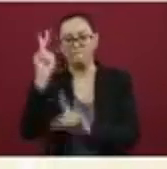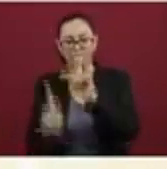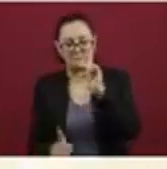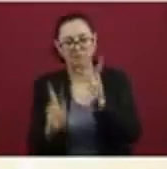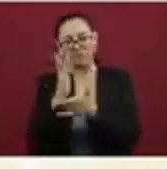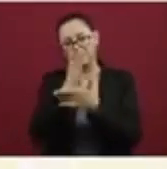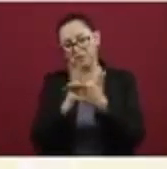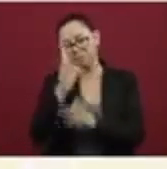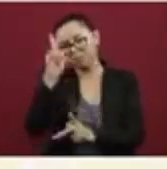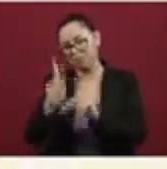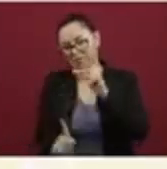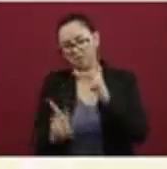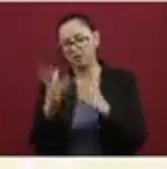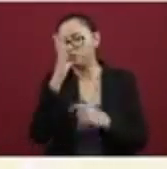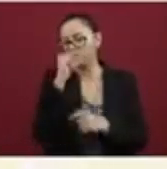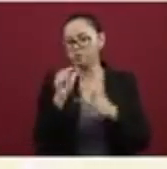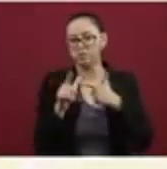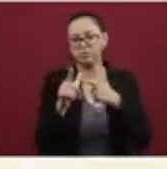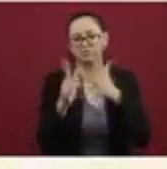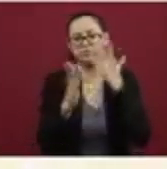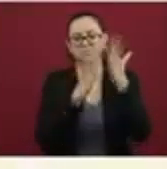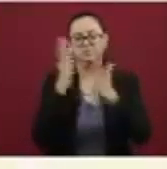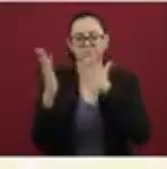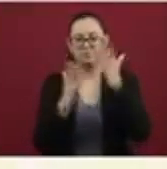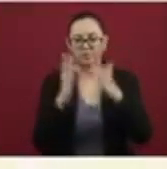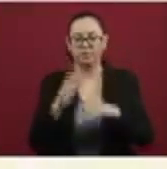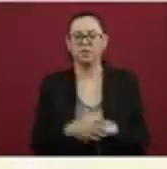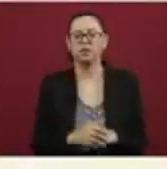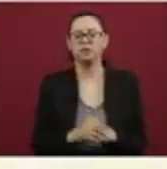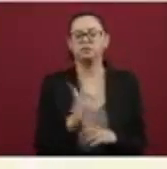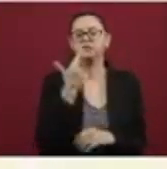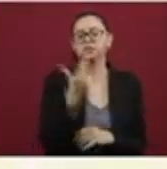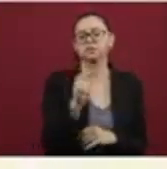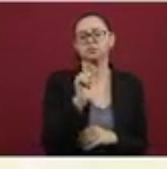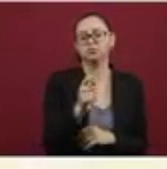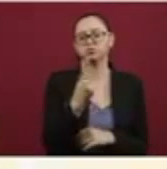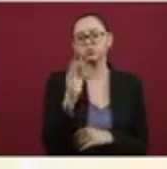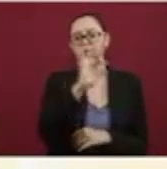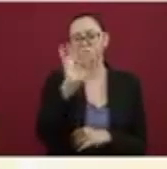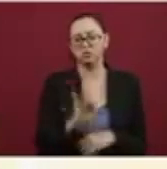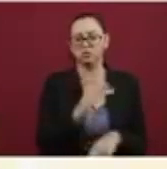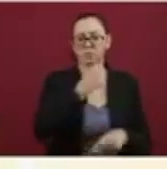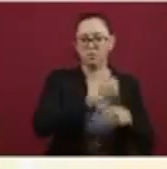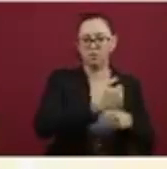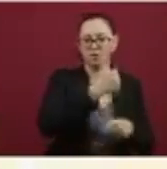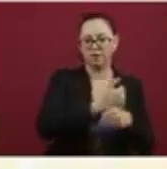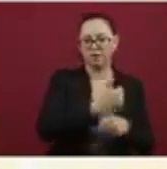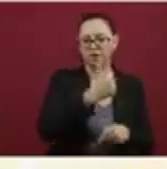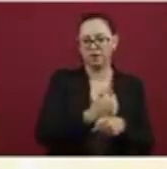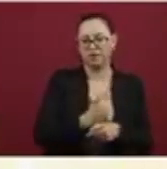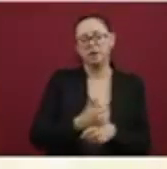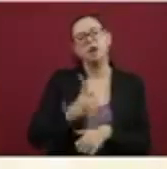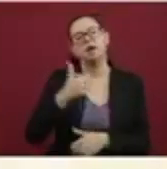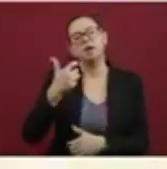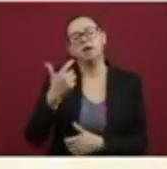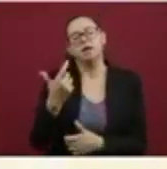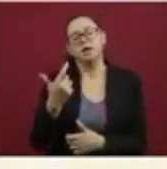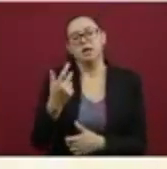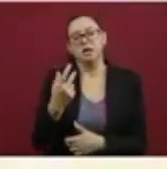pudieron seguir estudiando. En primaria tenemos 7.2%, carrera técnica